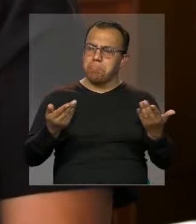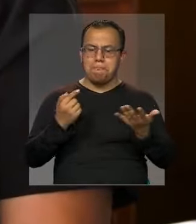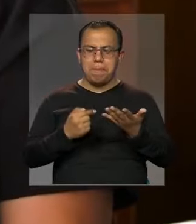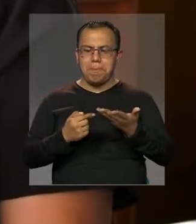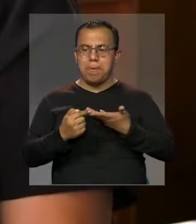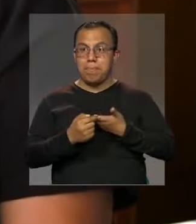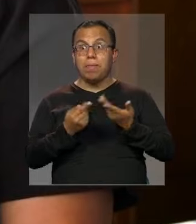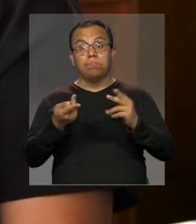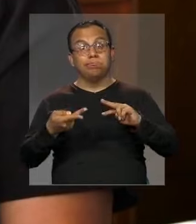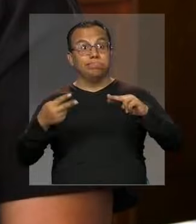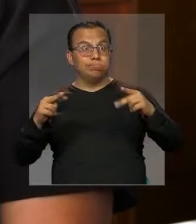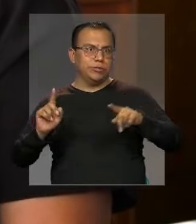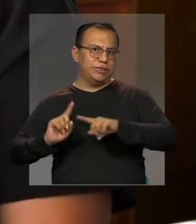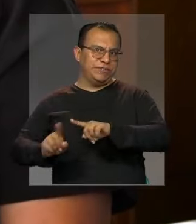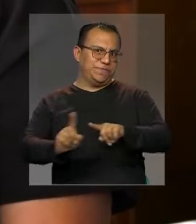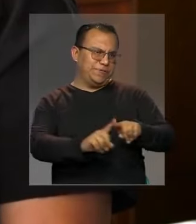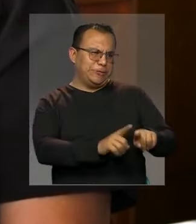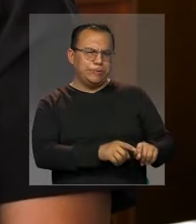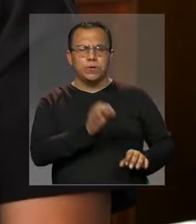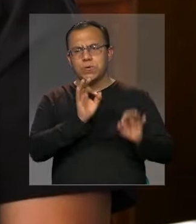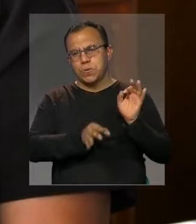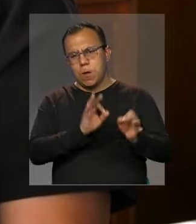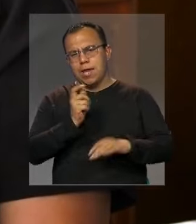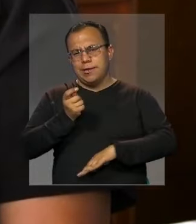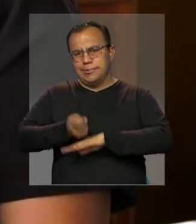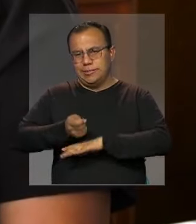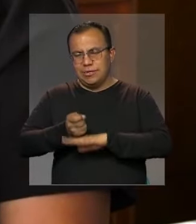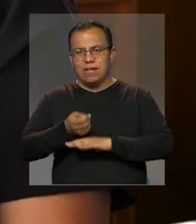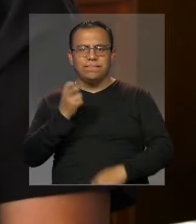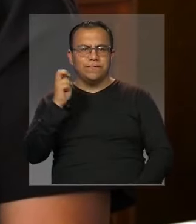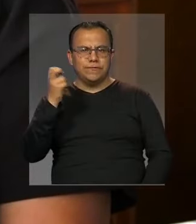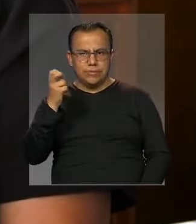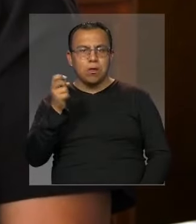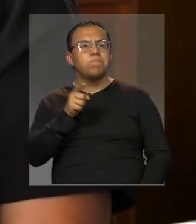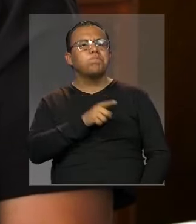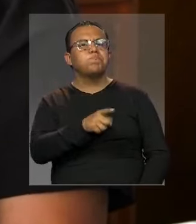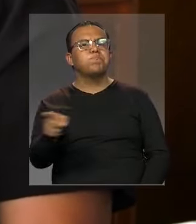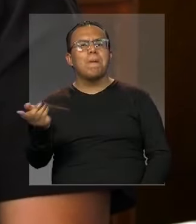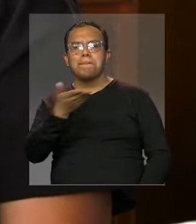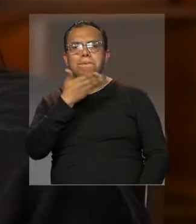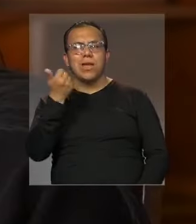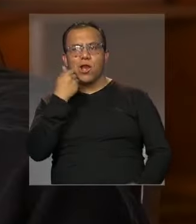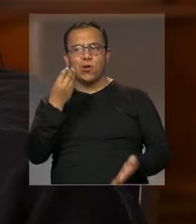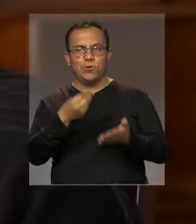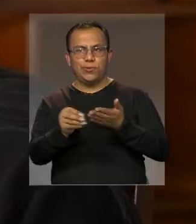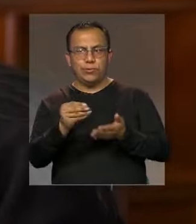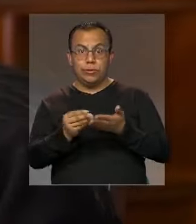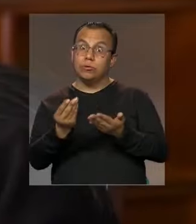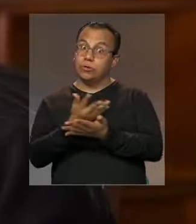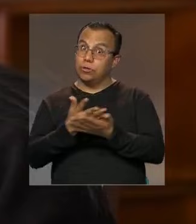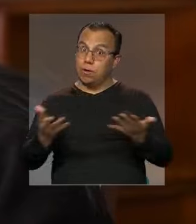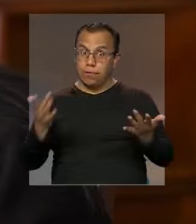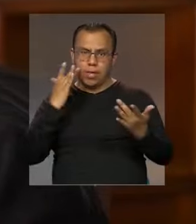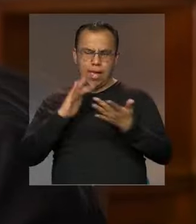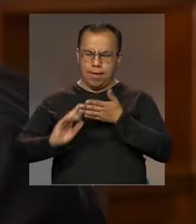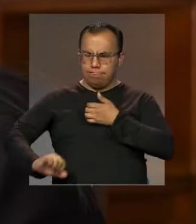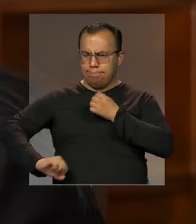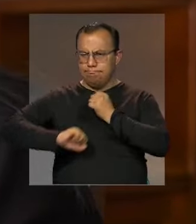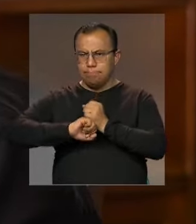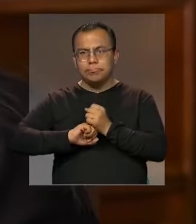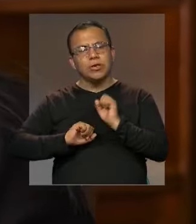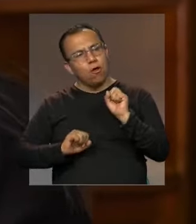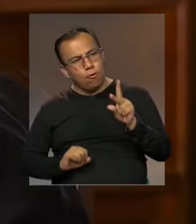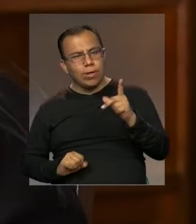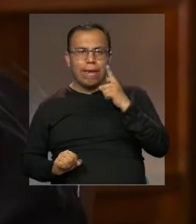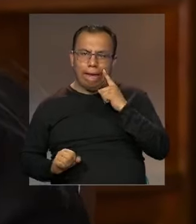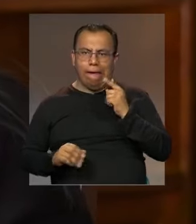a diferentes jueces, abogados, fiscales. Ellos son mis mejores compradores. Me han brindado esa mano amiga, decir, bueno,